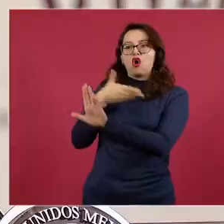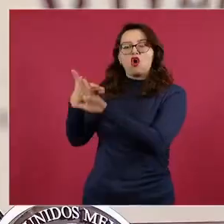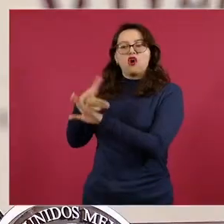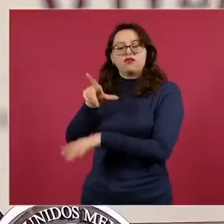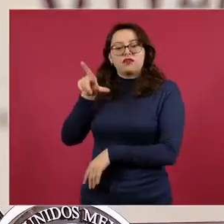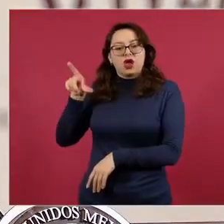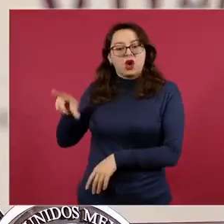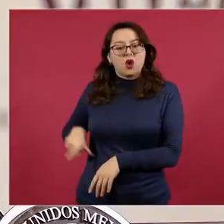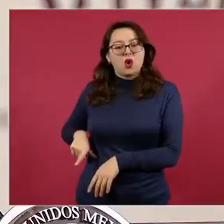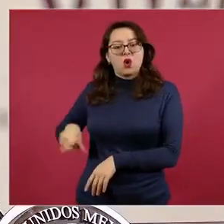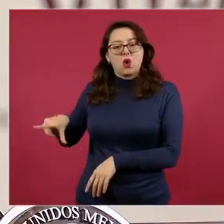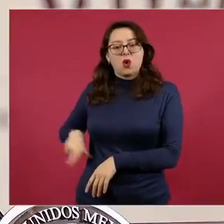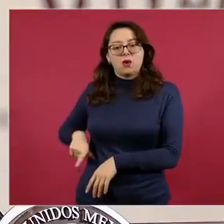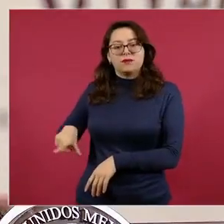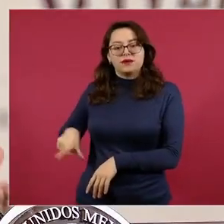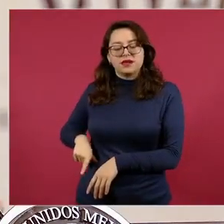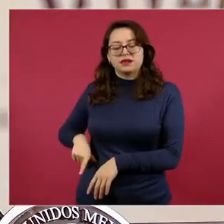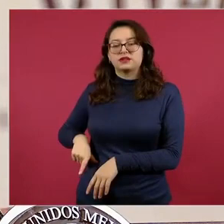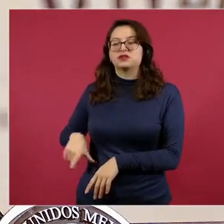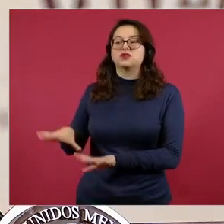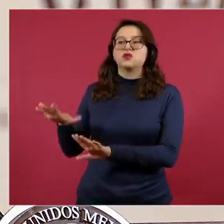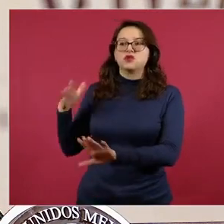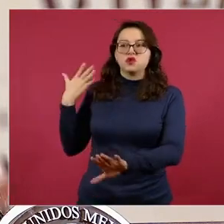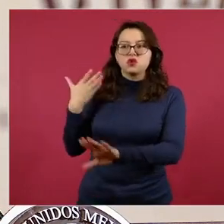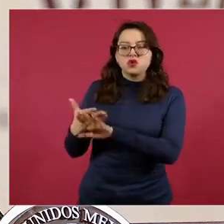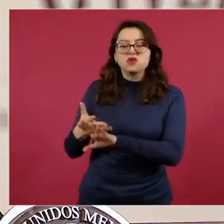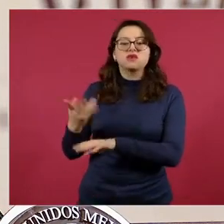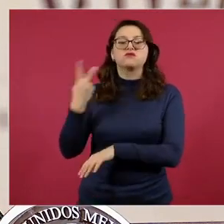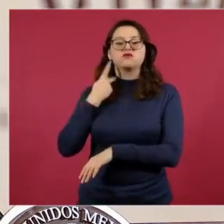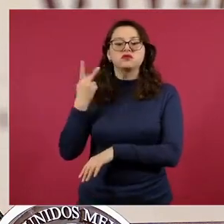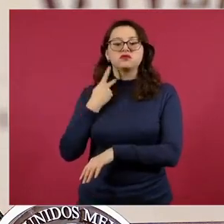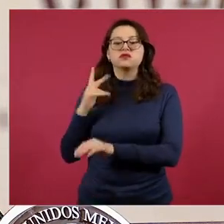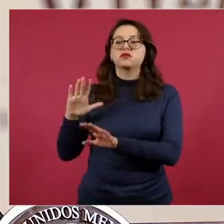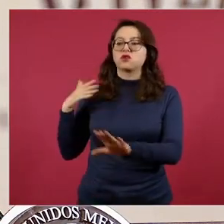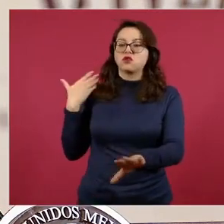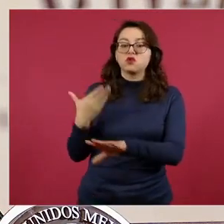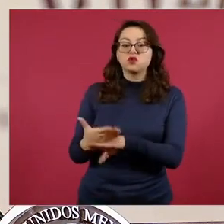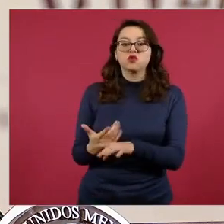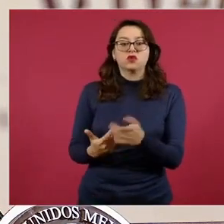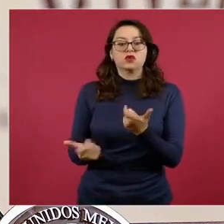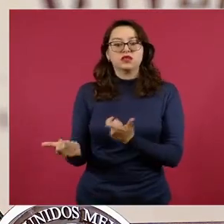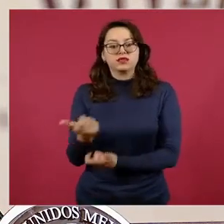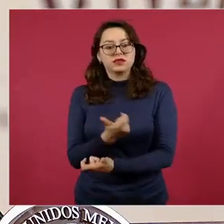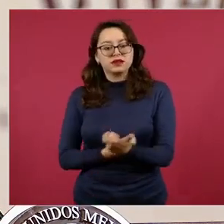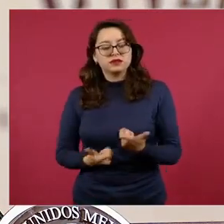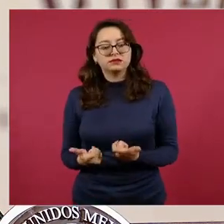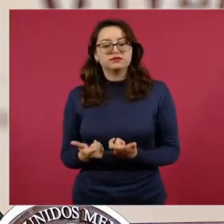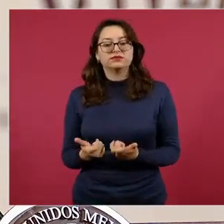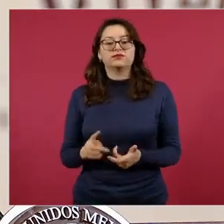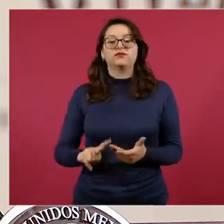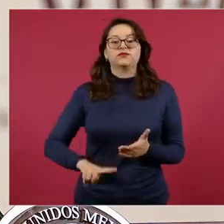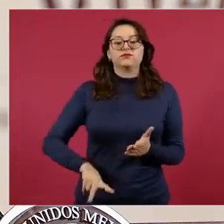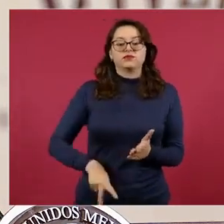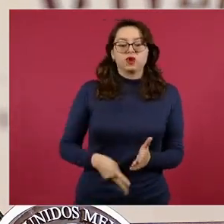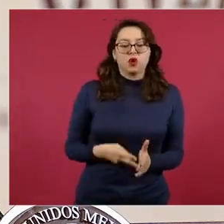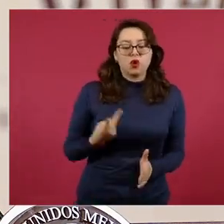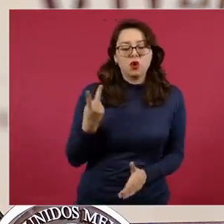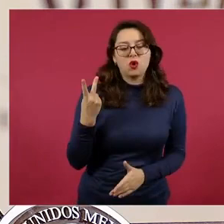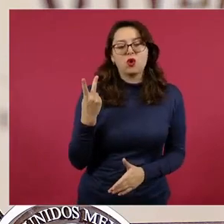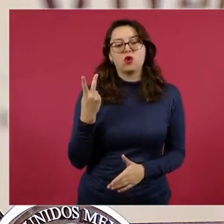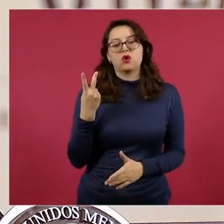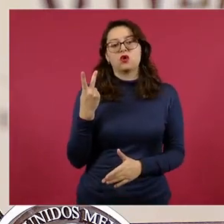medrar económicamente y políticamente. Aquí un caso más involucrando al